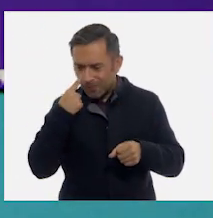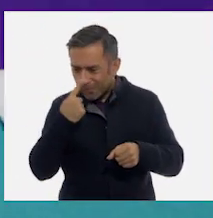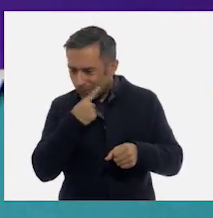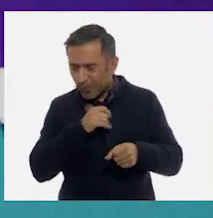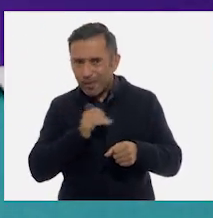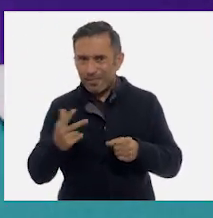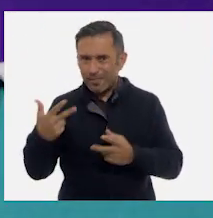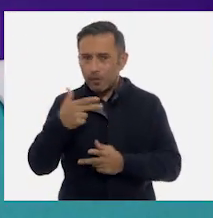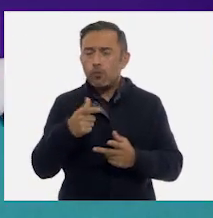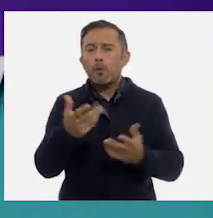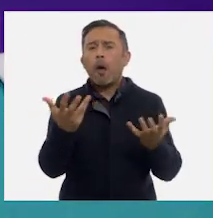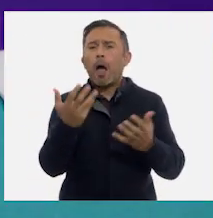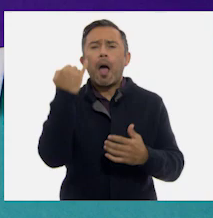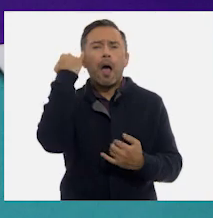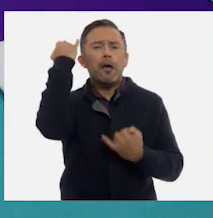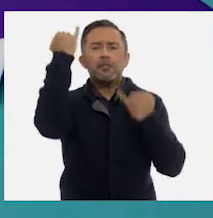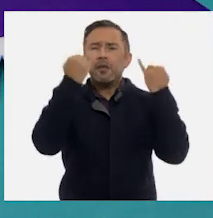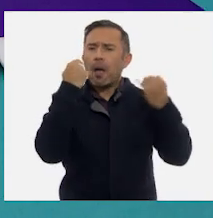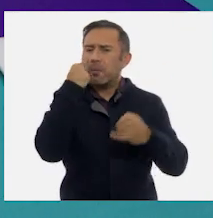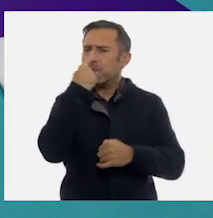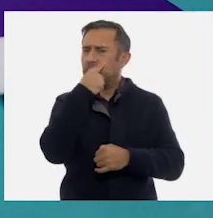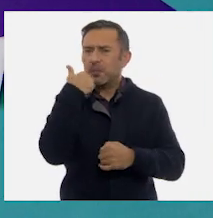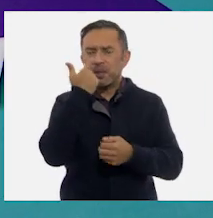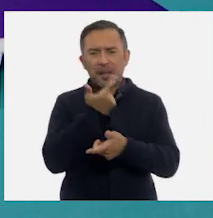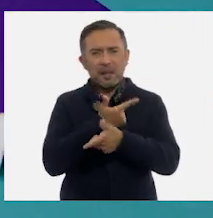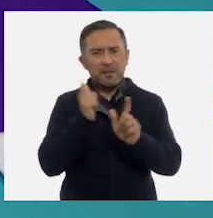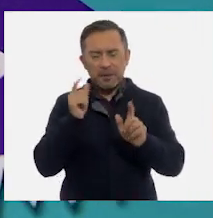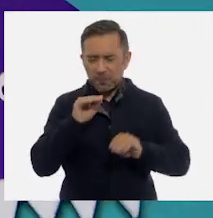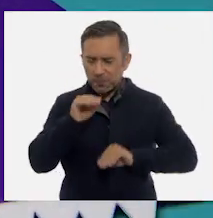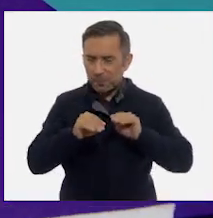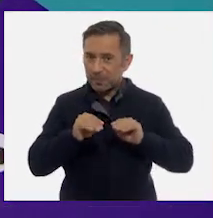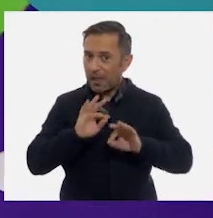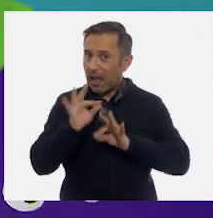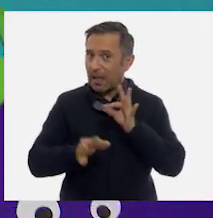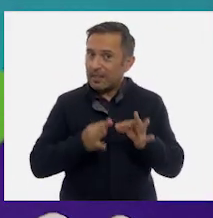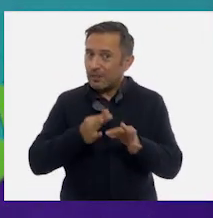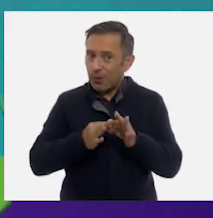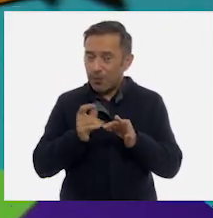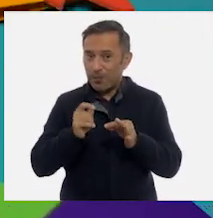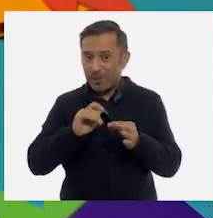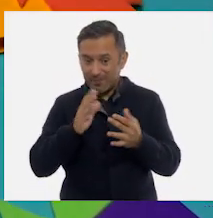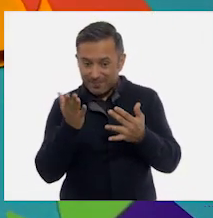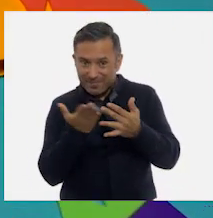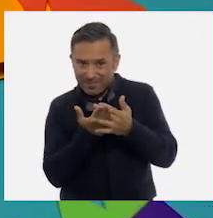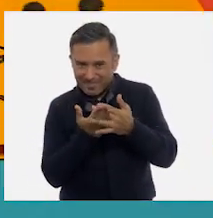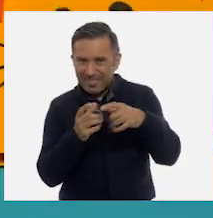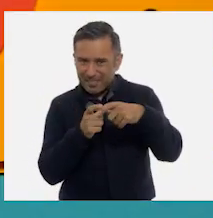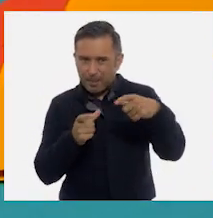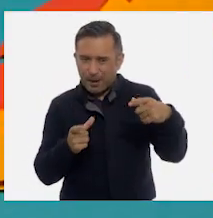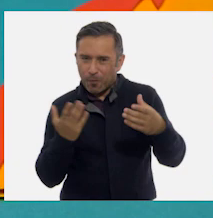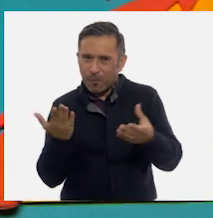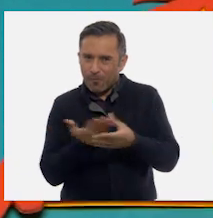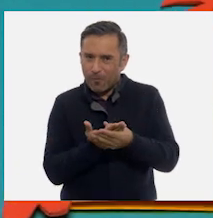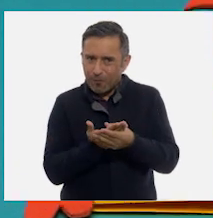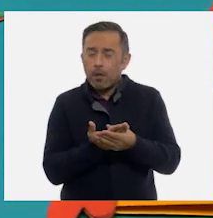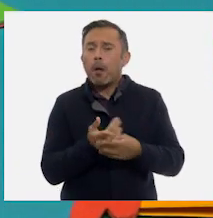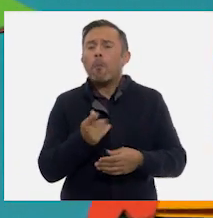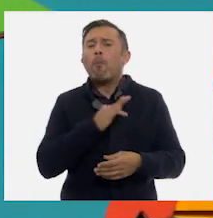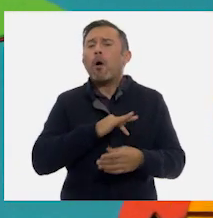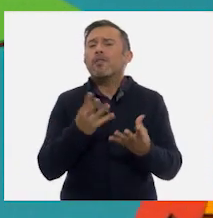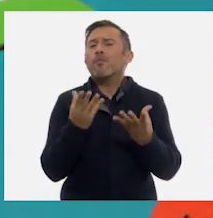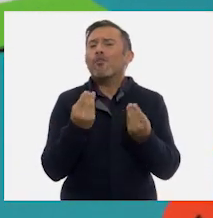que quieras. ¡Listo! Ya tienes tu separador. Puedes hacer muchos para regalar a tu